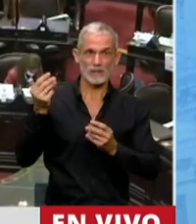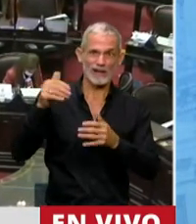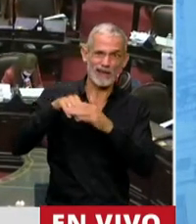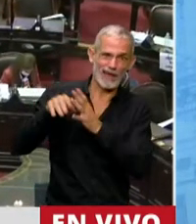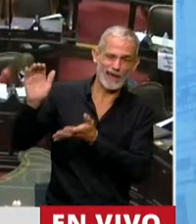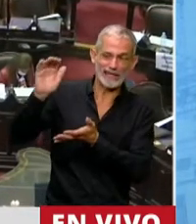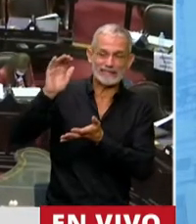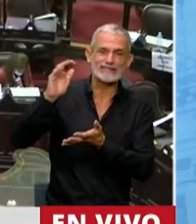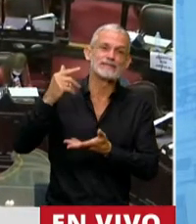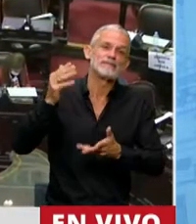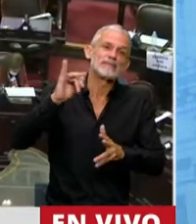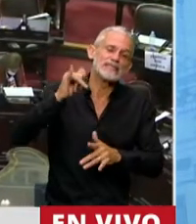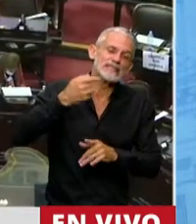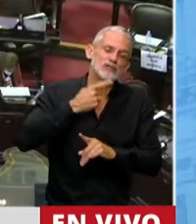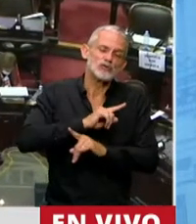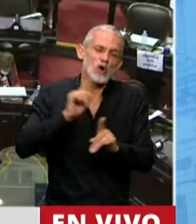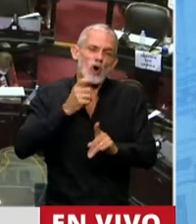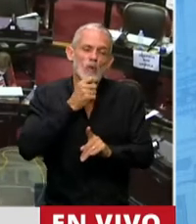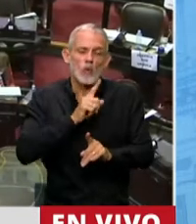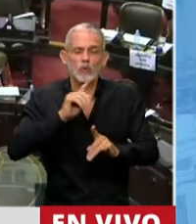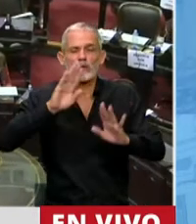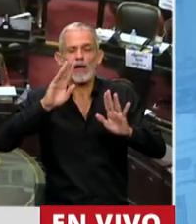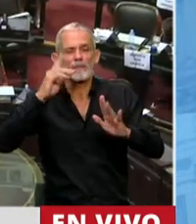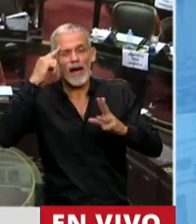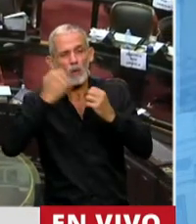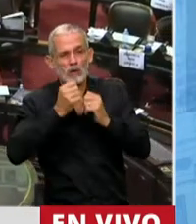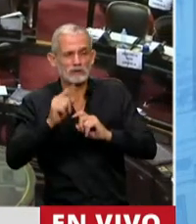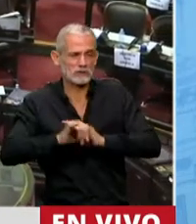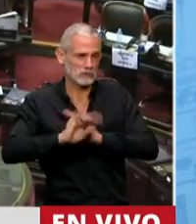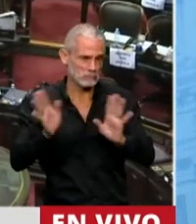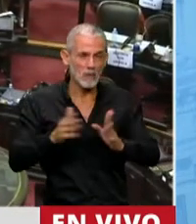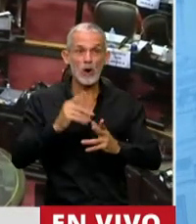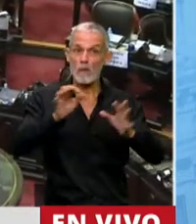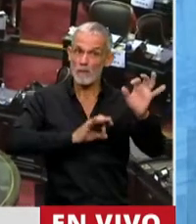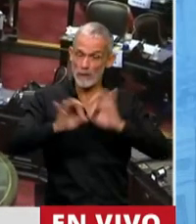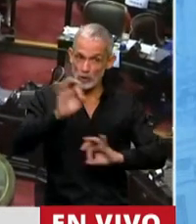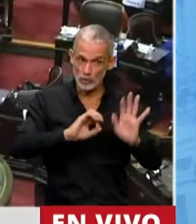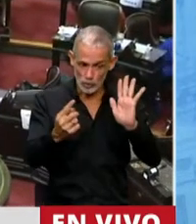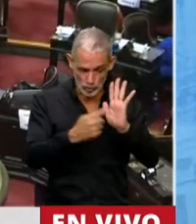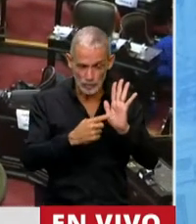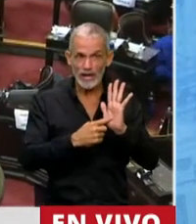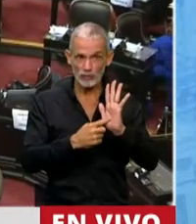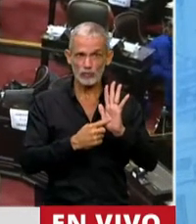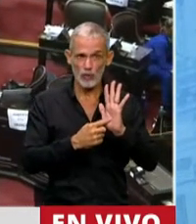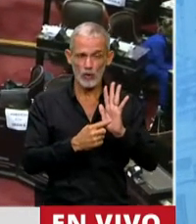podemos cuestionar, no nos puede gustar, pero creo que hay que tener en cuenta que este proyecto ha